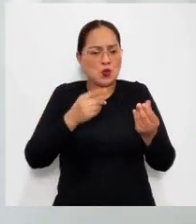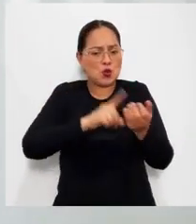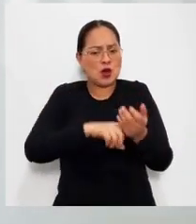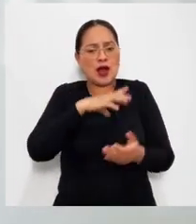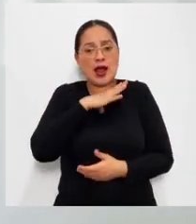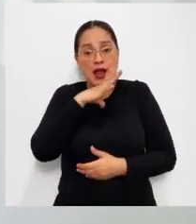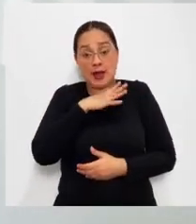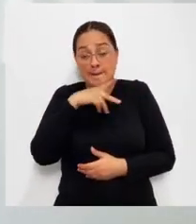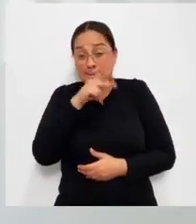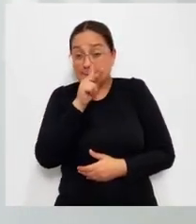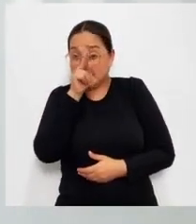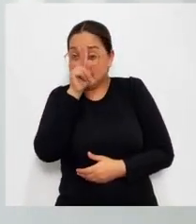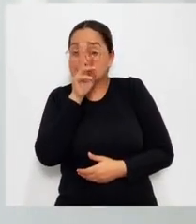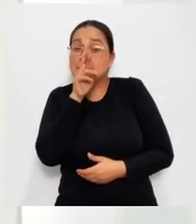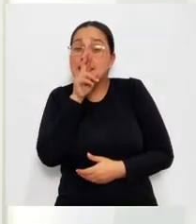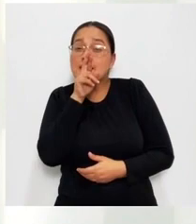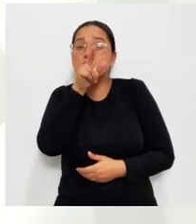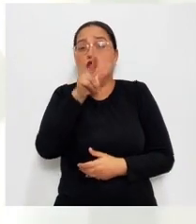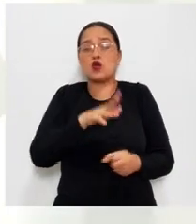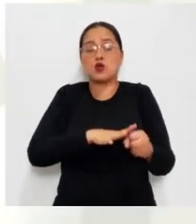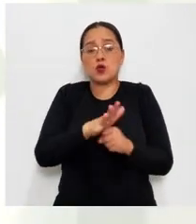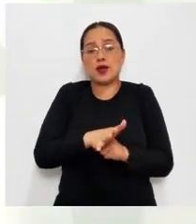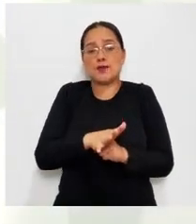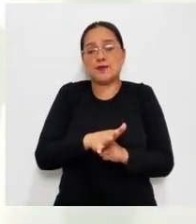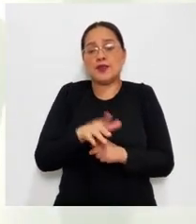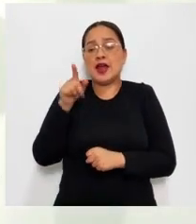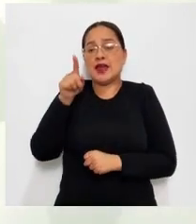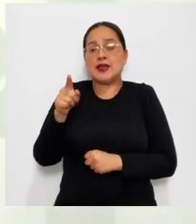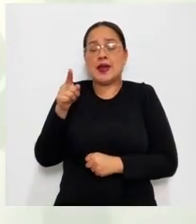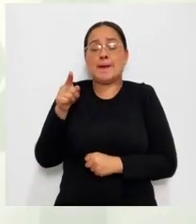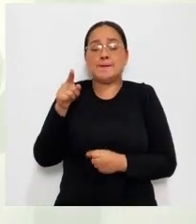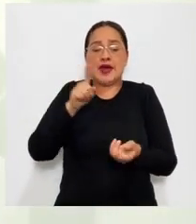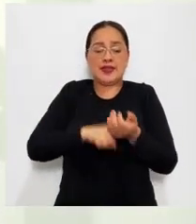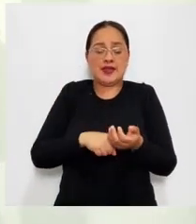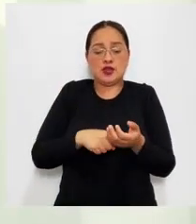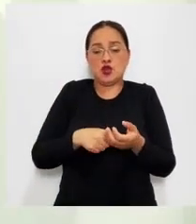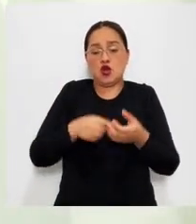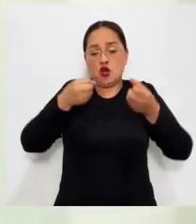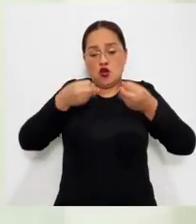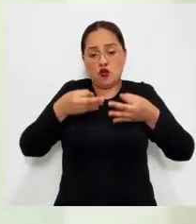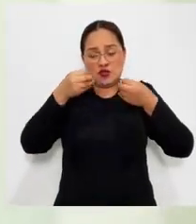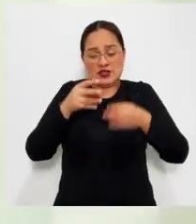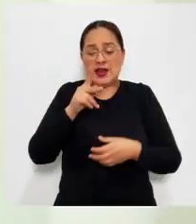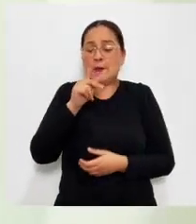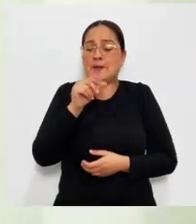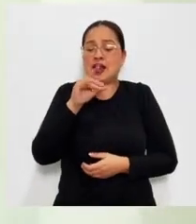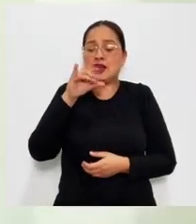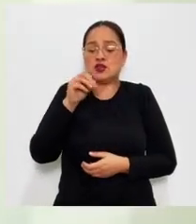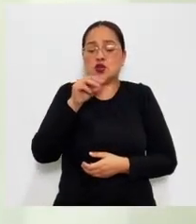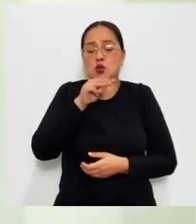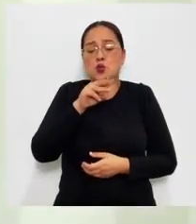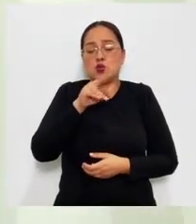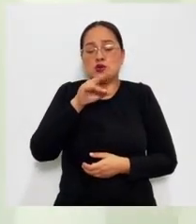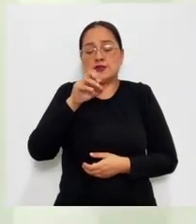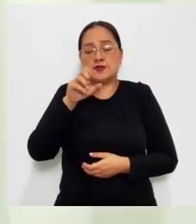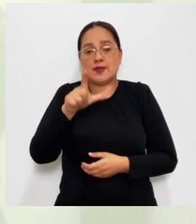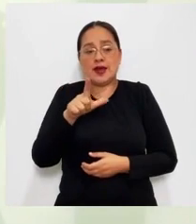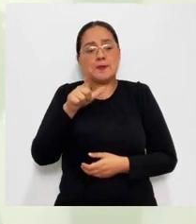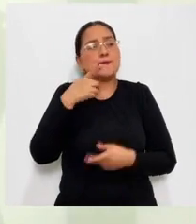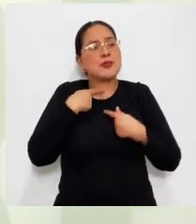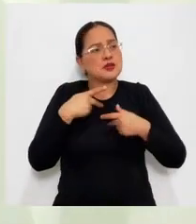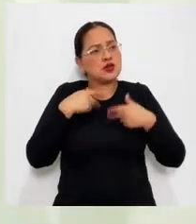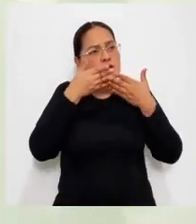lo más gratificante fue poder tener las puertas abiertas de Palacio Municipal y recibir a toda la